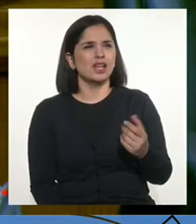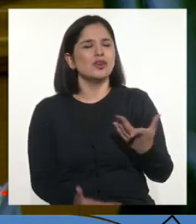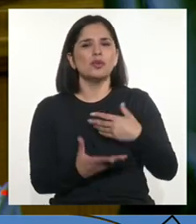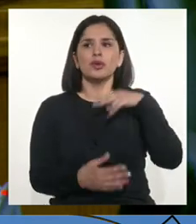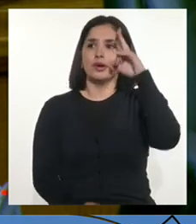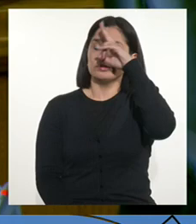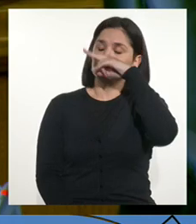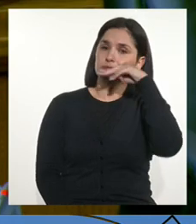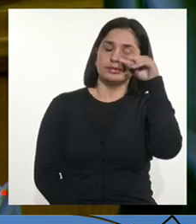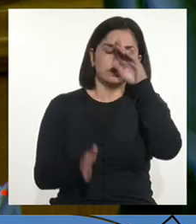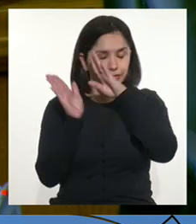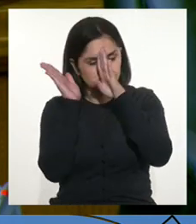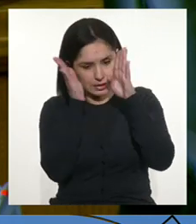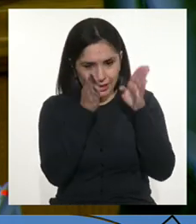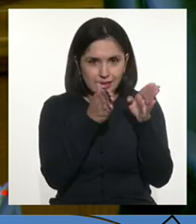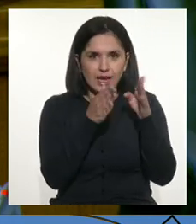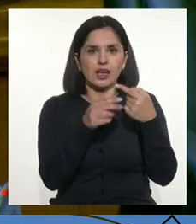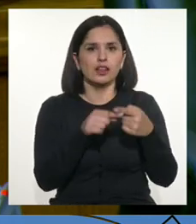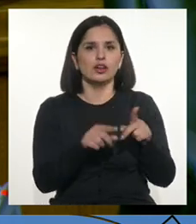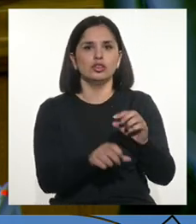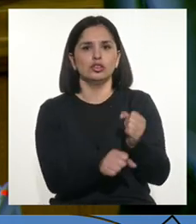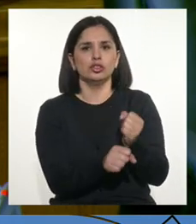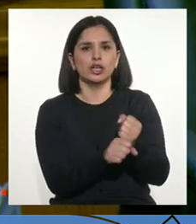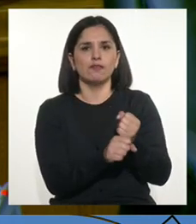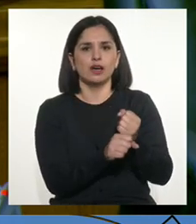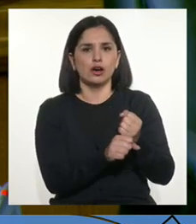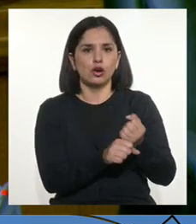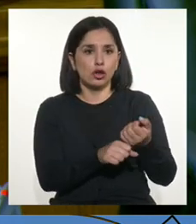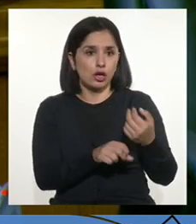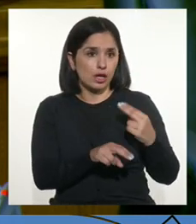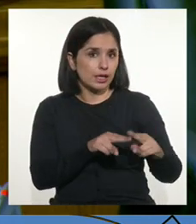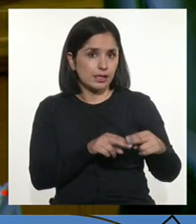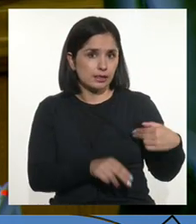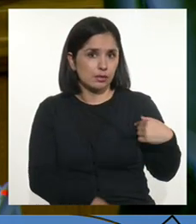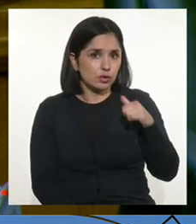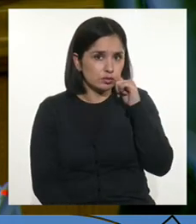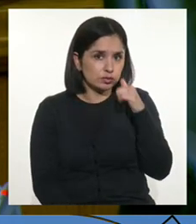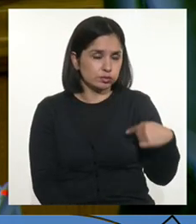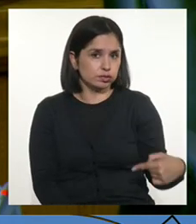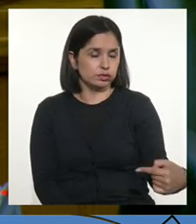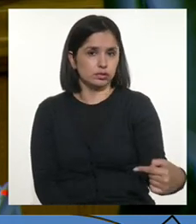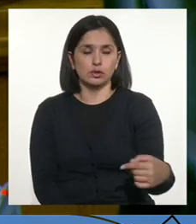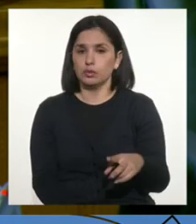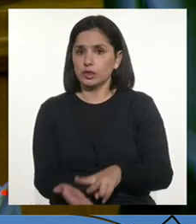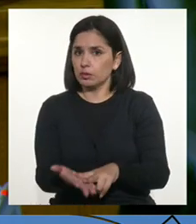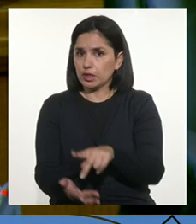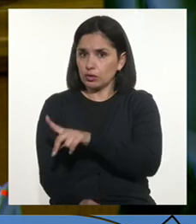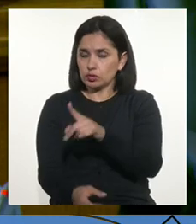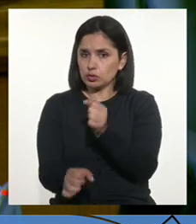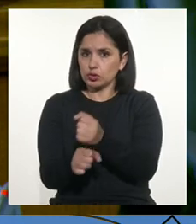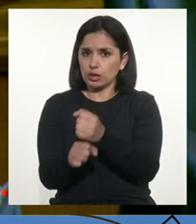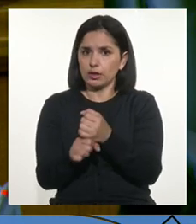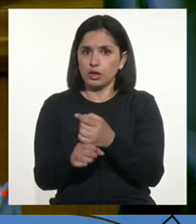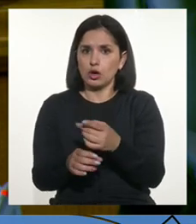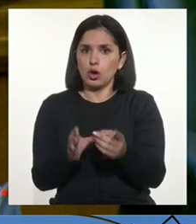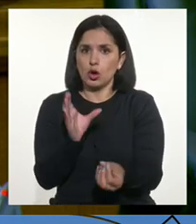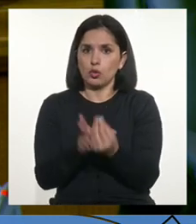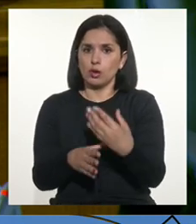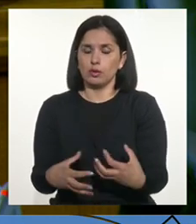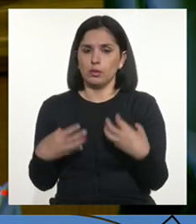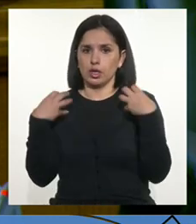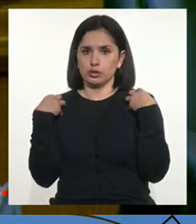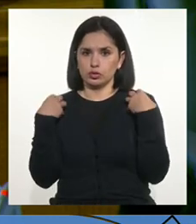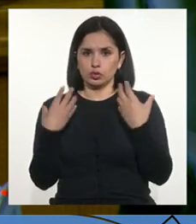del resto del trabajo legislativo que realizamos porque la verdad es que no es una un trabajo que en su